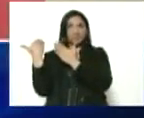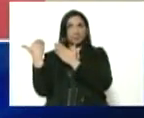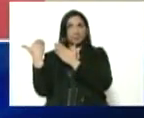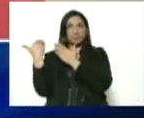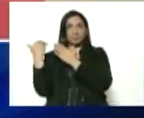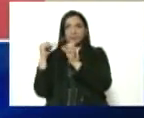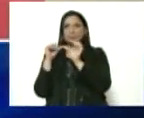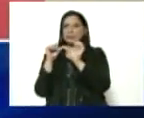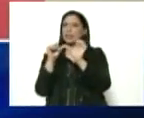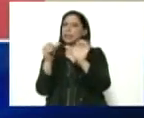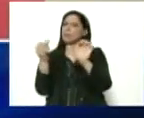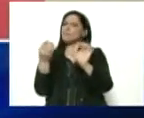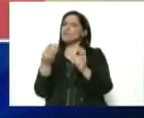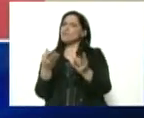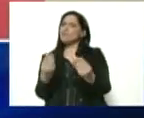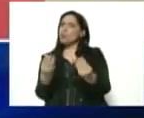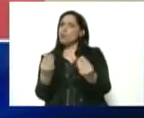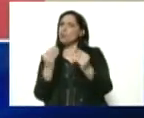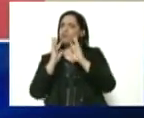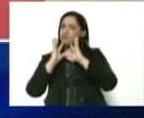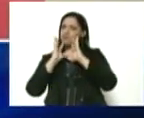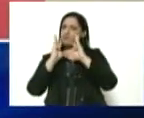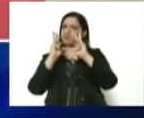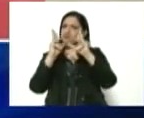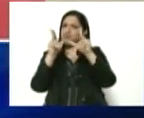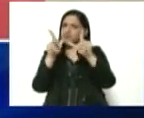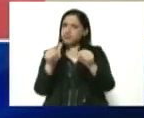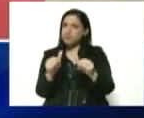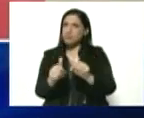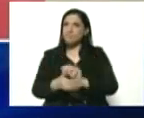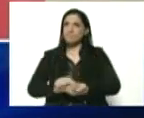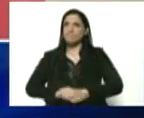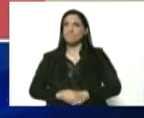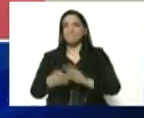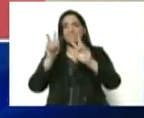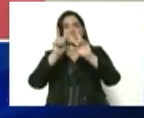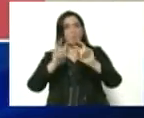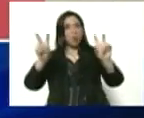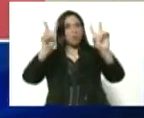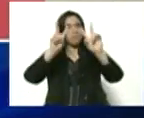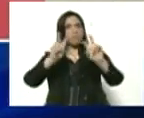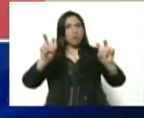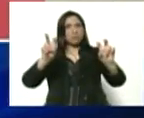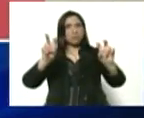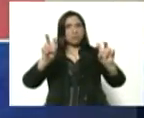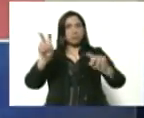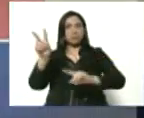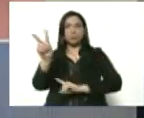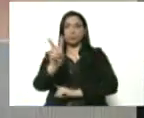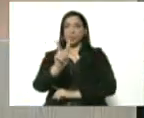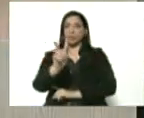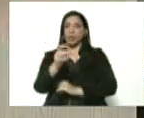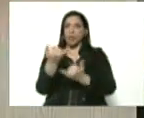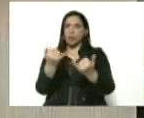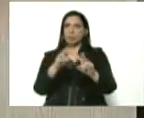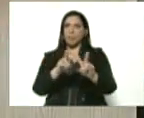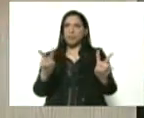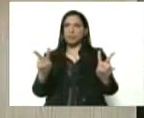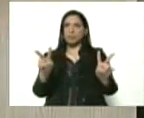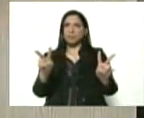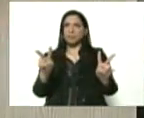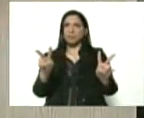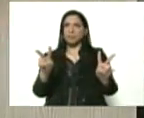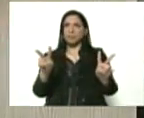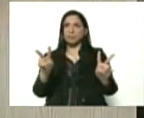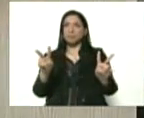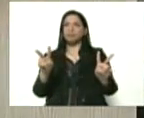Queda mucho por decir. Queda mucho por investigar. Venezuela está en paz por